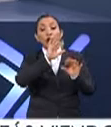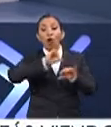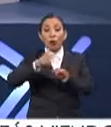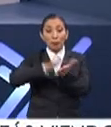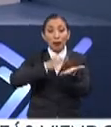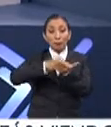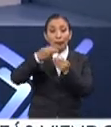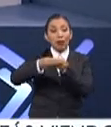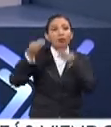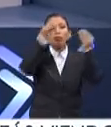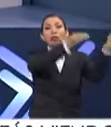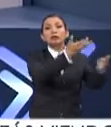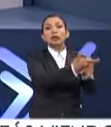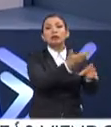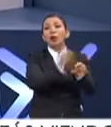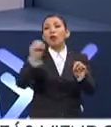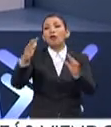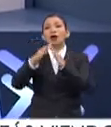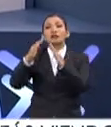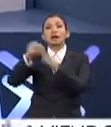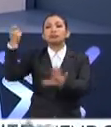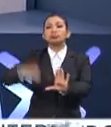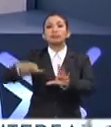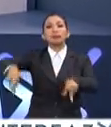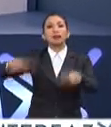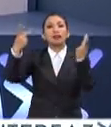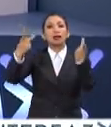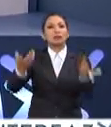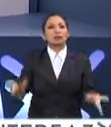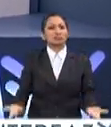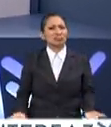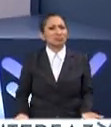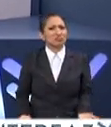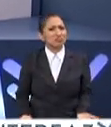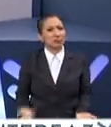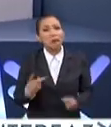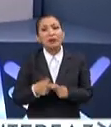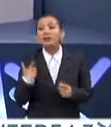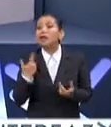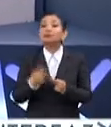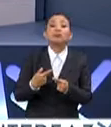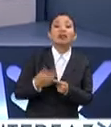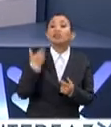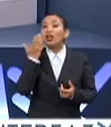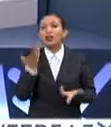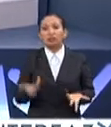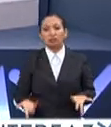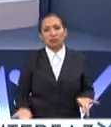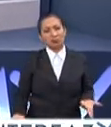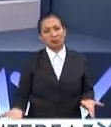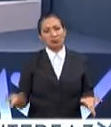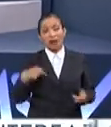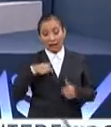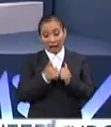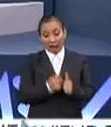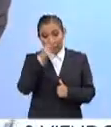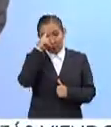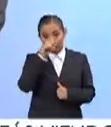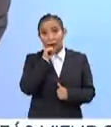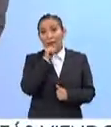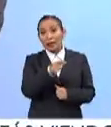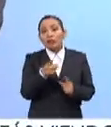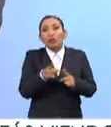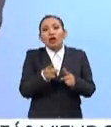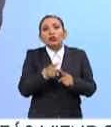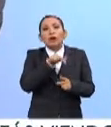de los documentos terminen allá o en una casa de subastas como de Sotheby's, ¿no? Claro. A ver quién da más. Claro. Pero ahora, el quedarse en México también implica